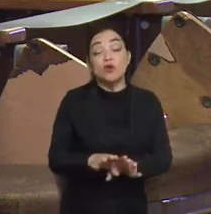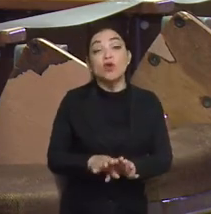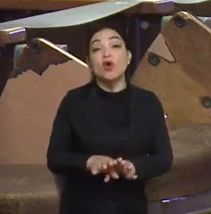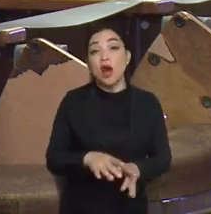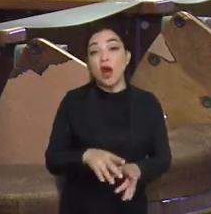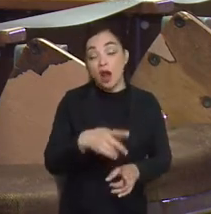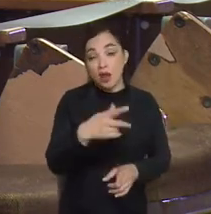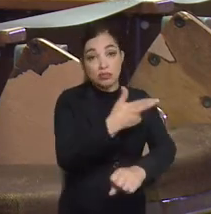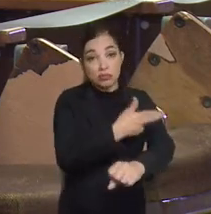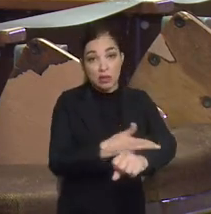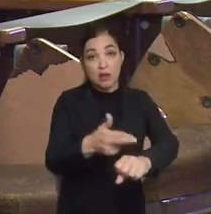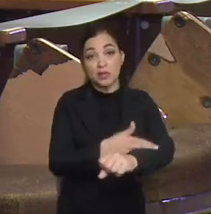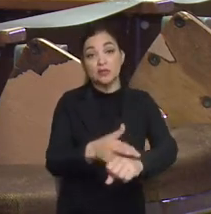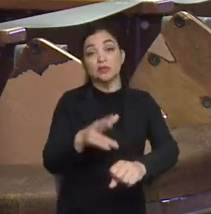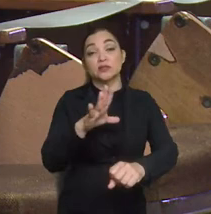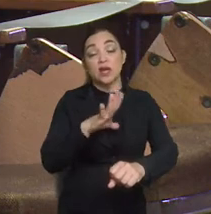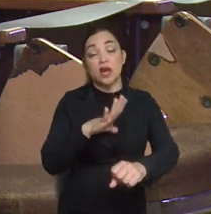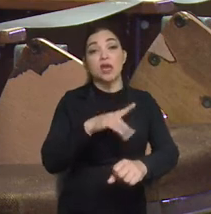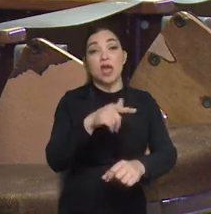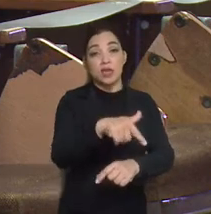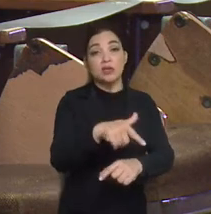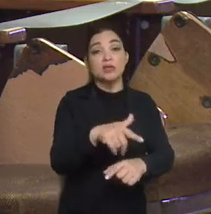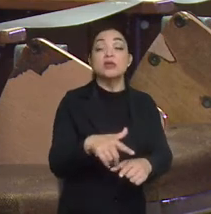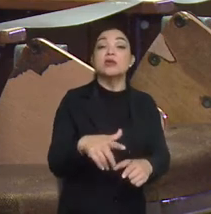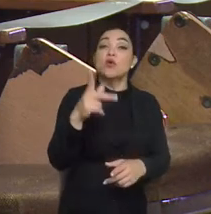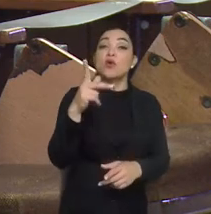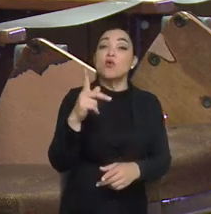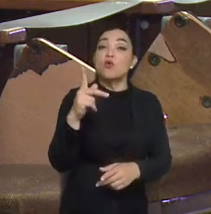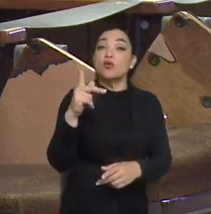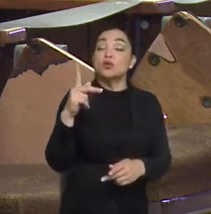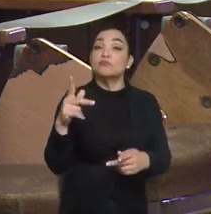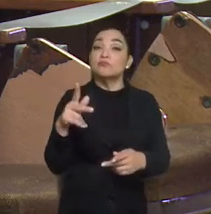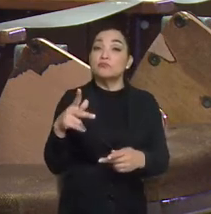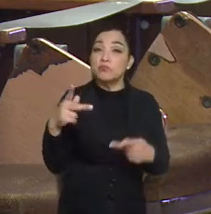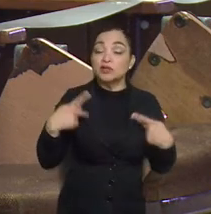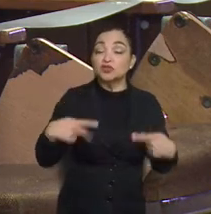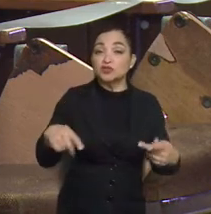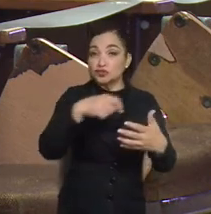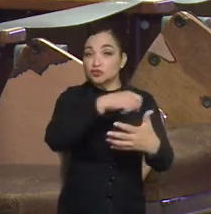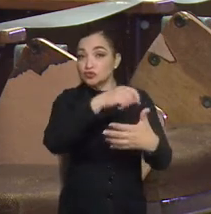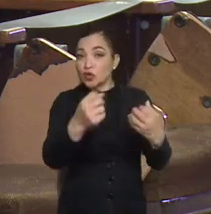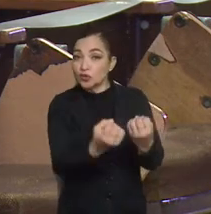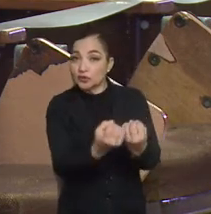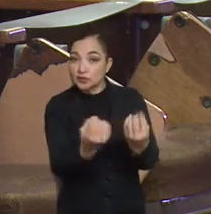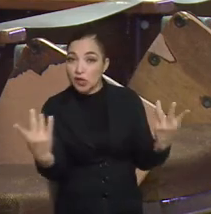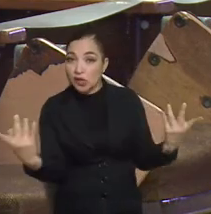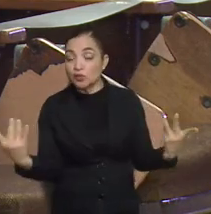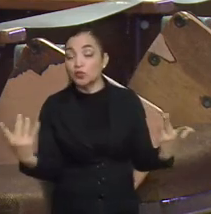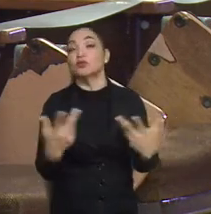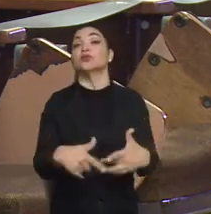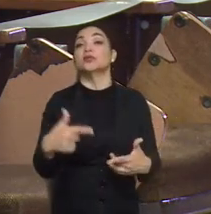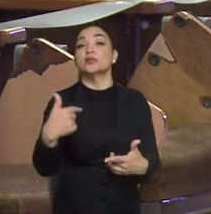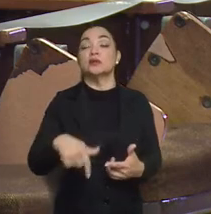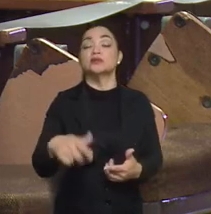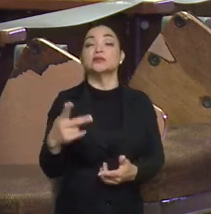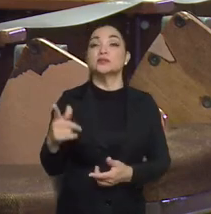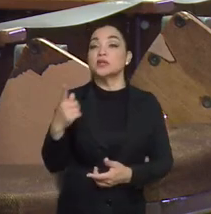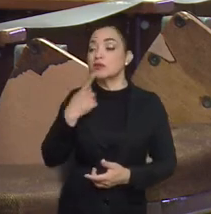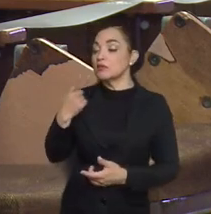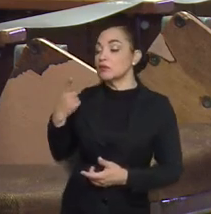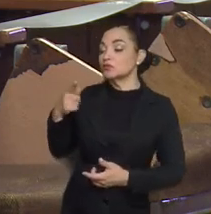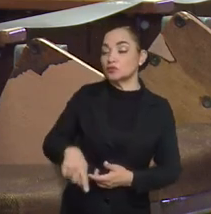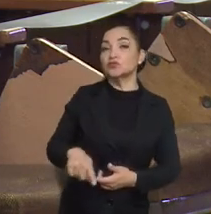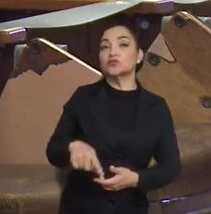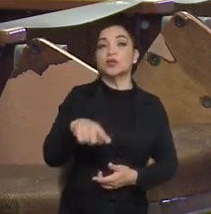denuncian algunos pescadores ribereños de la Reforma, de Costa Azul, de Playa Colorada, que están detectando